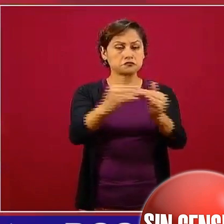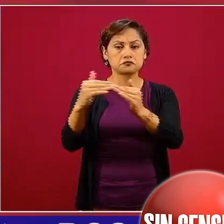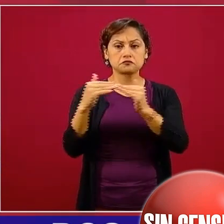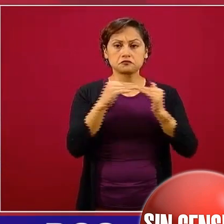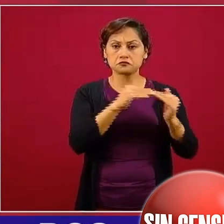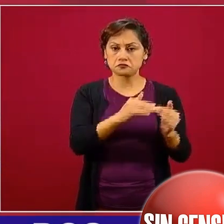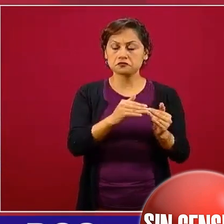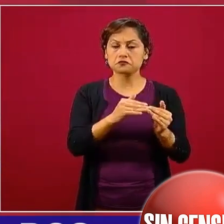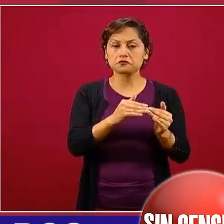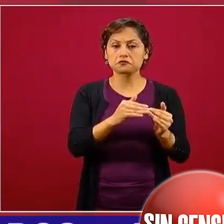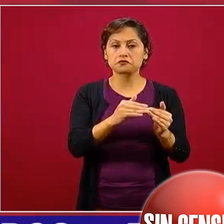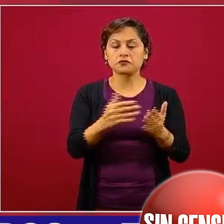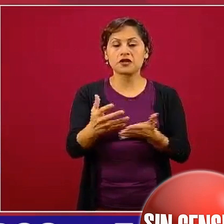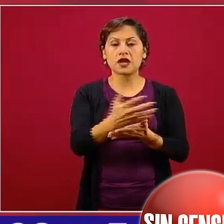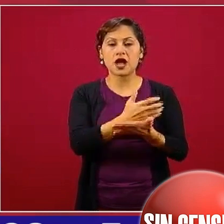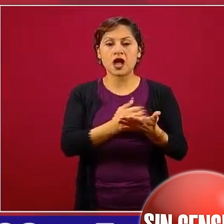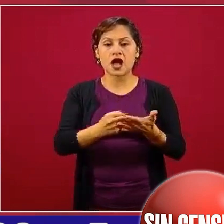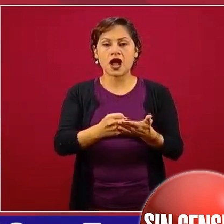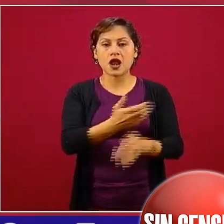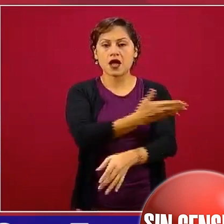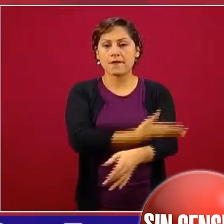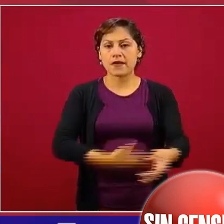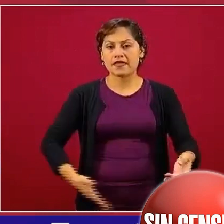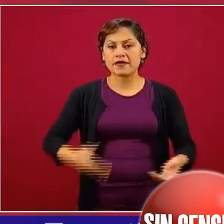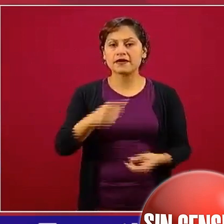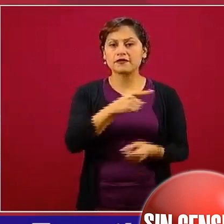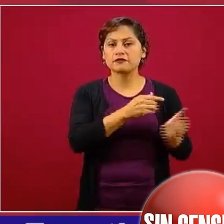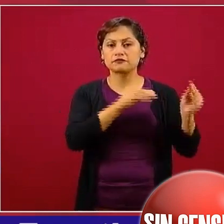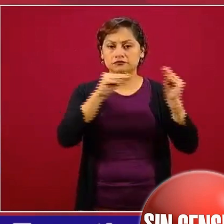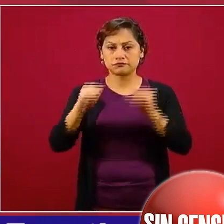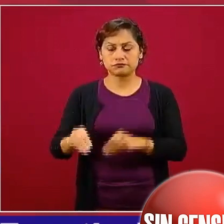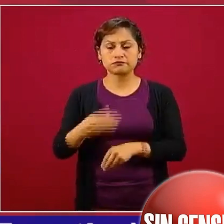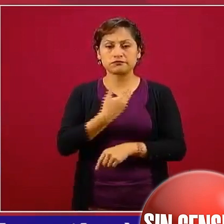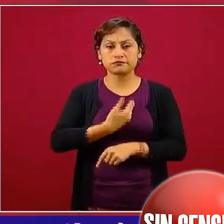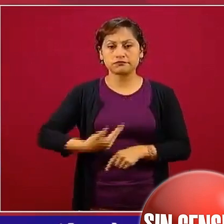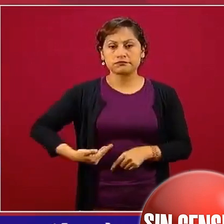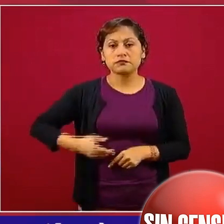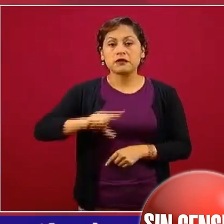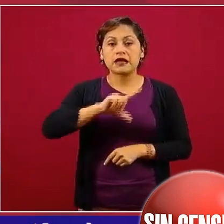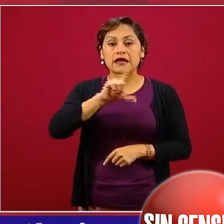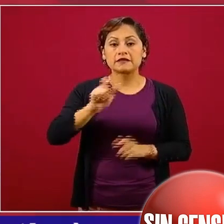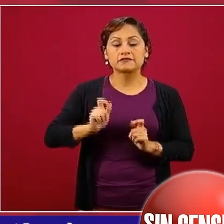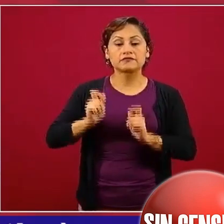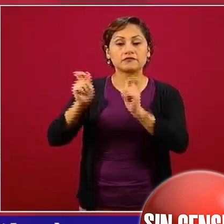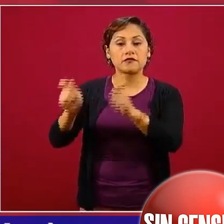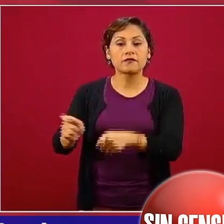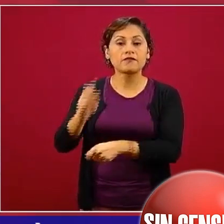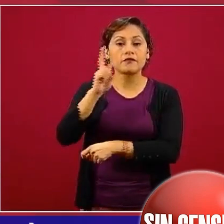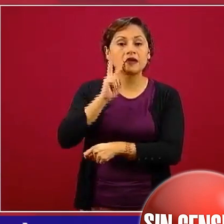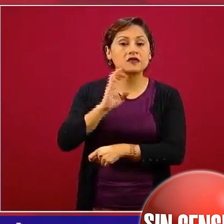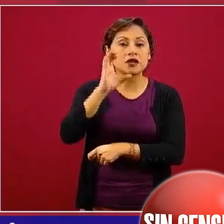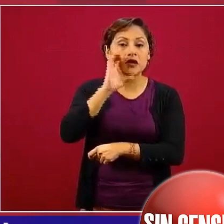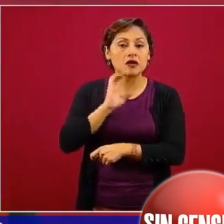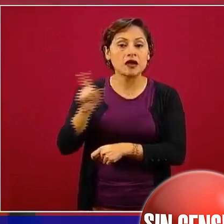Francisco I. Madero a la presidencia y Venustiano Carranza es gobernador de Coahuila.